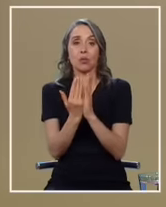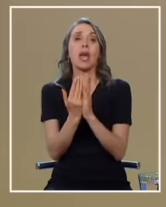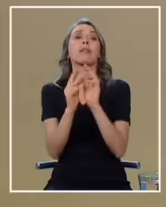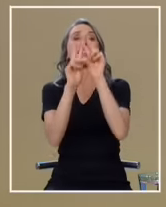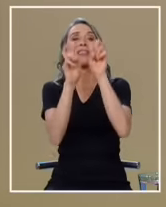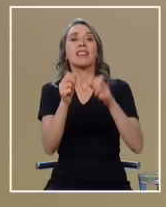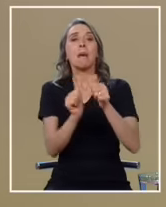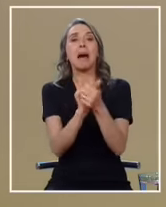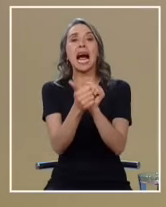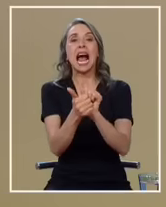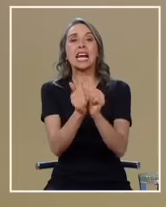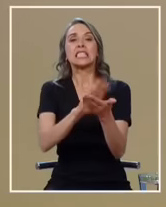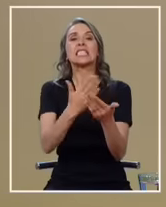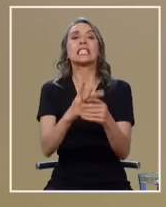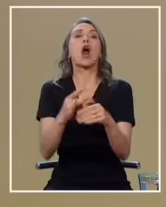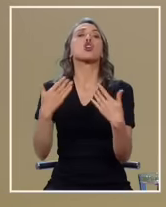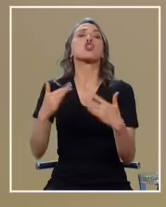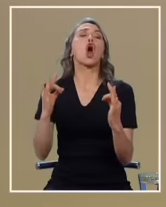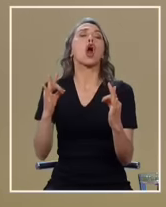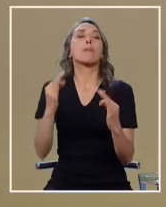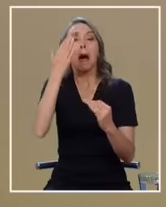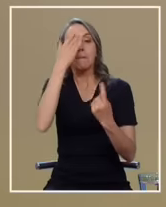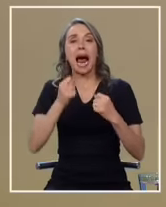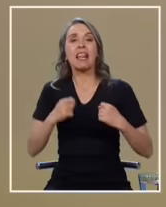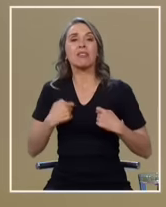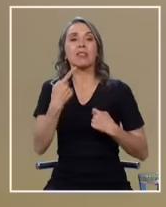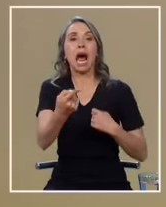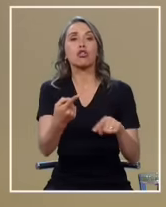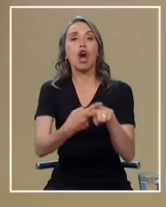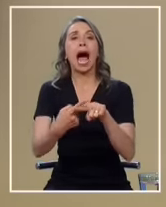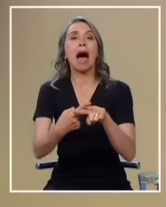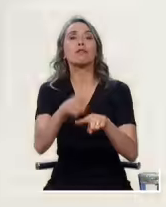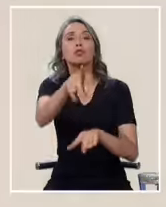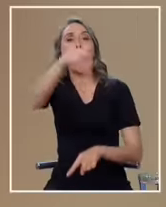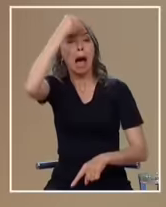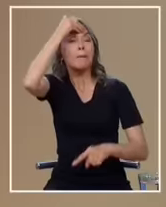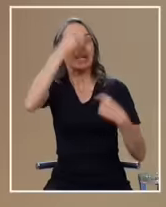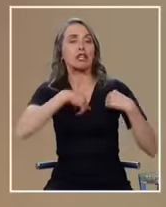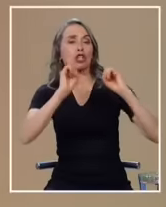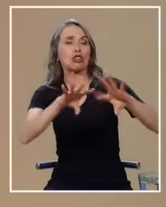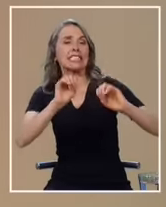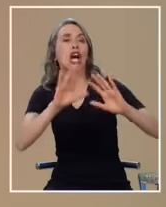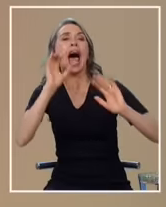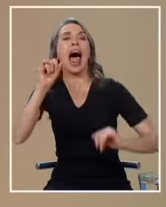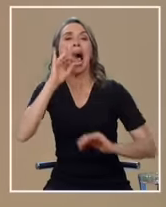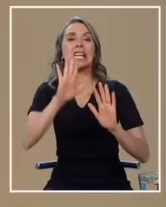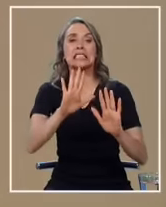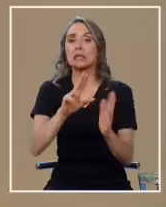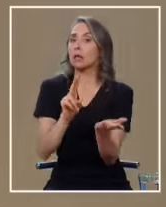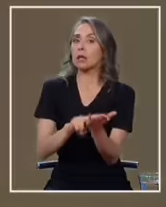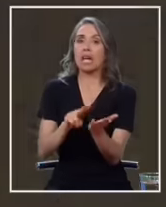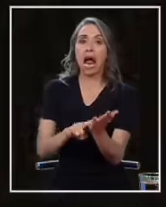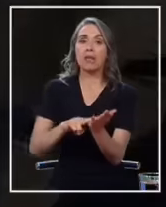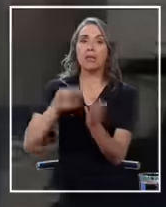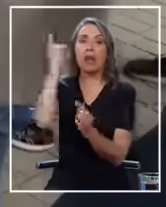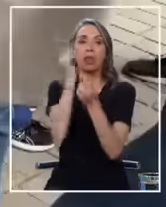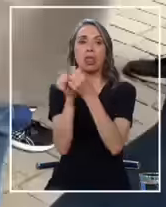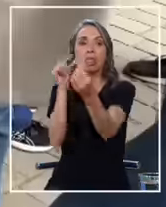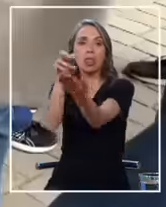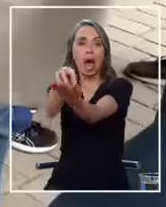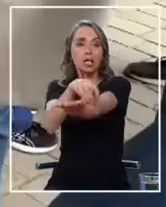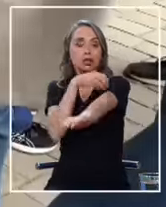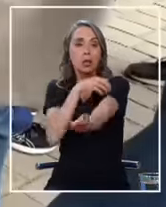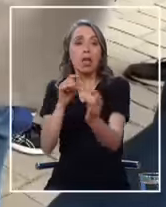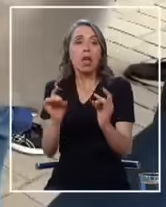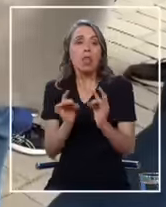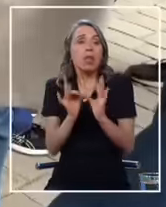salud, está muy normalizado el maltrato y el abuso como método de enseñanza. Esto es una realidad nacional. La